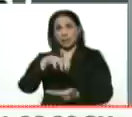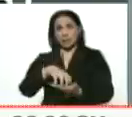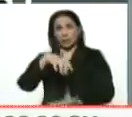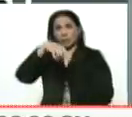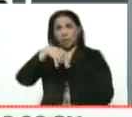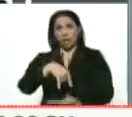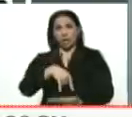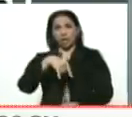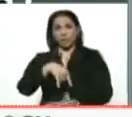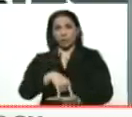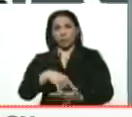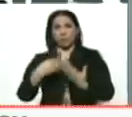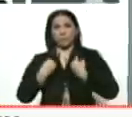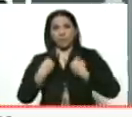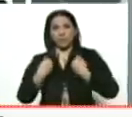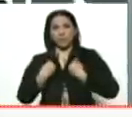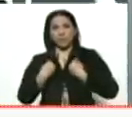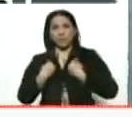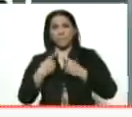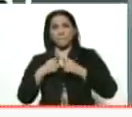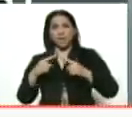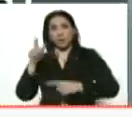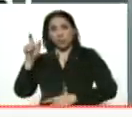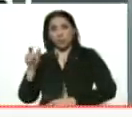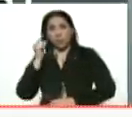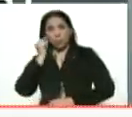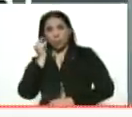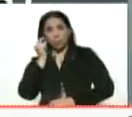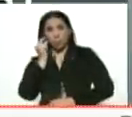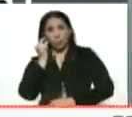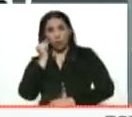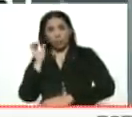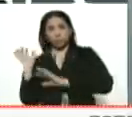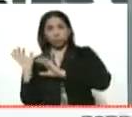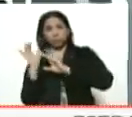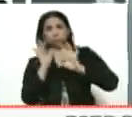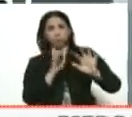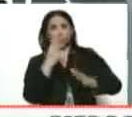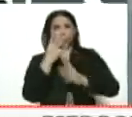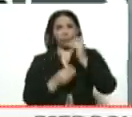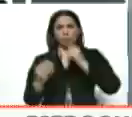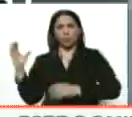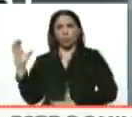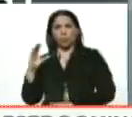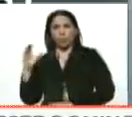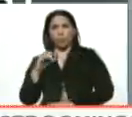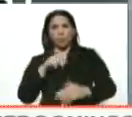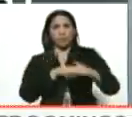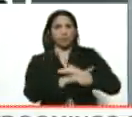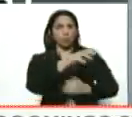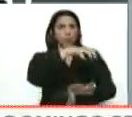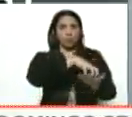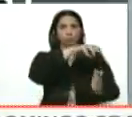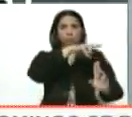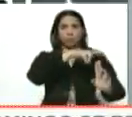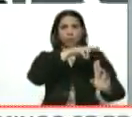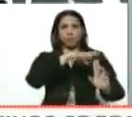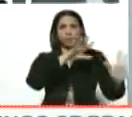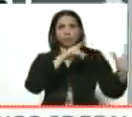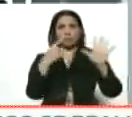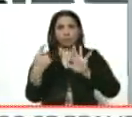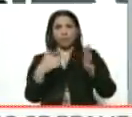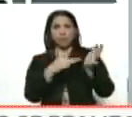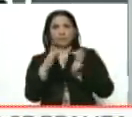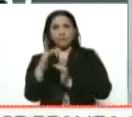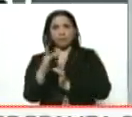Carabobo, procedente, venía de Bucaramanga, Colombia. Entró por el estado Táchira el 16 de